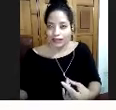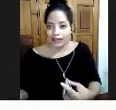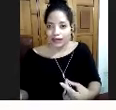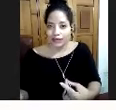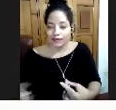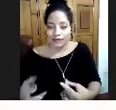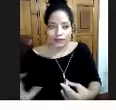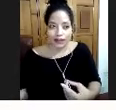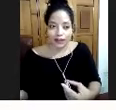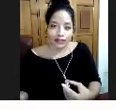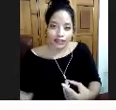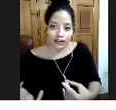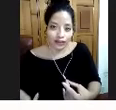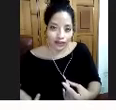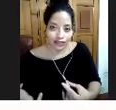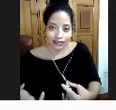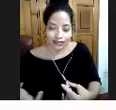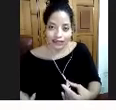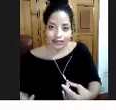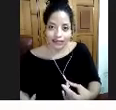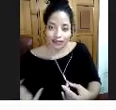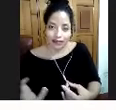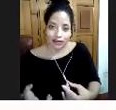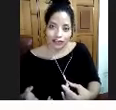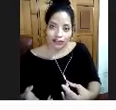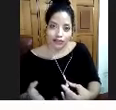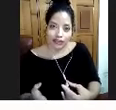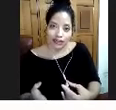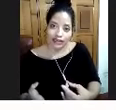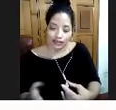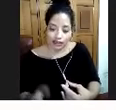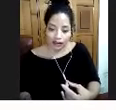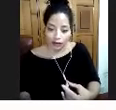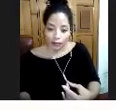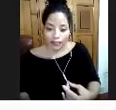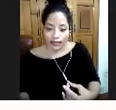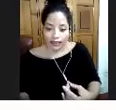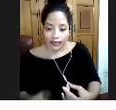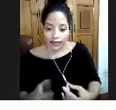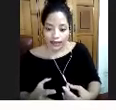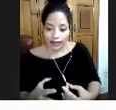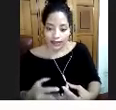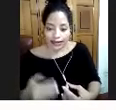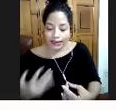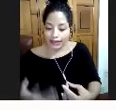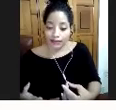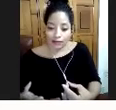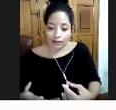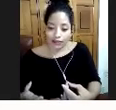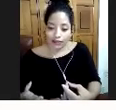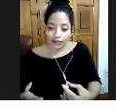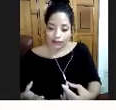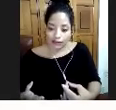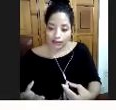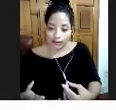páginas de contenido que no debería estar accesible para los niños y para las niñas, ¿no? El ingreso de